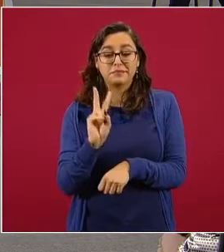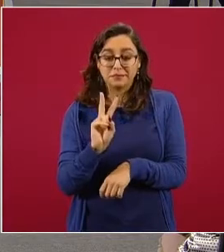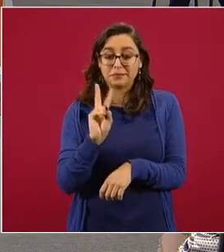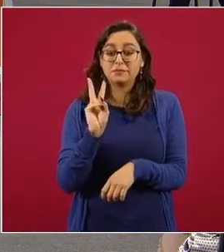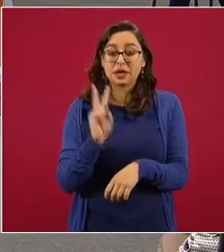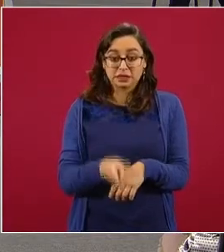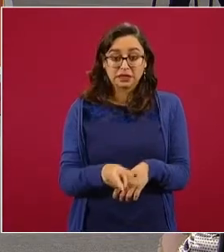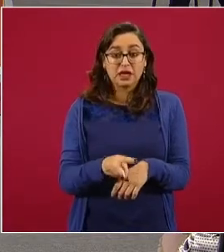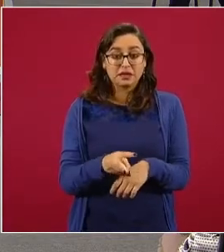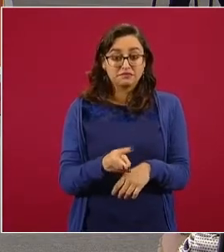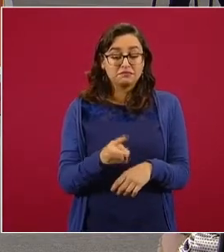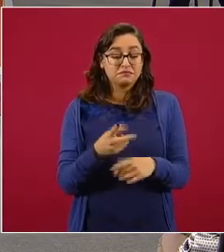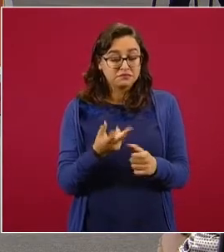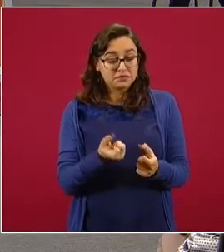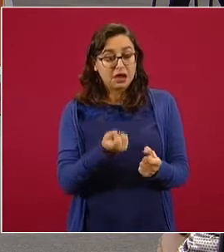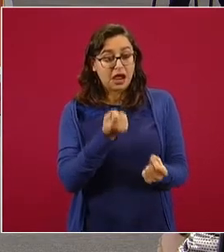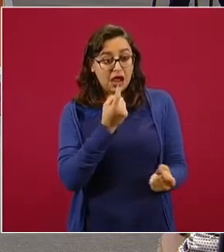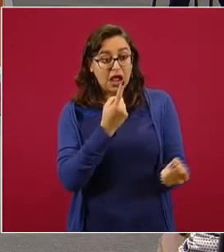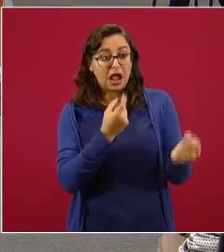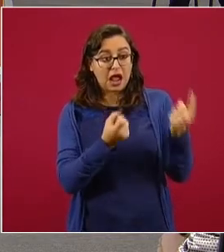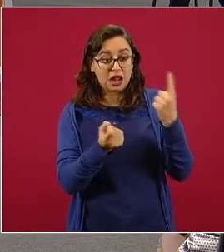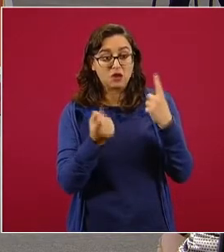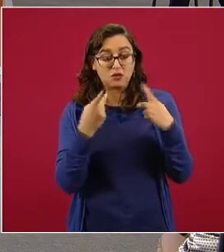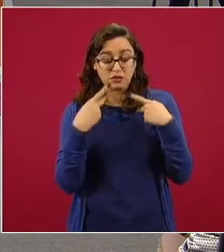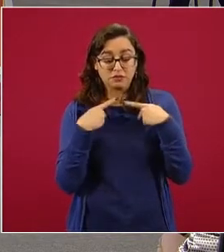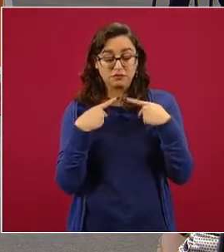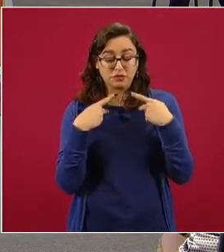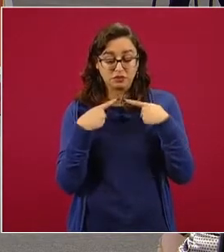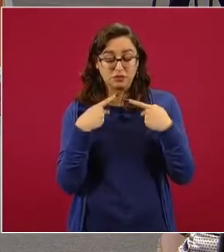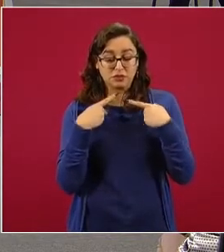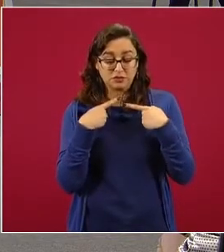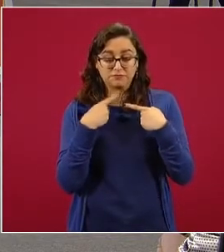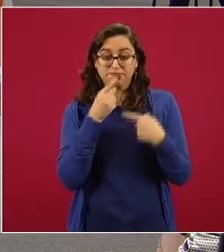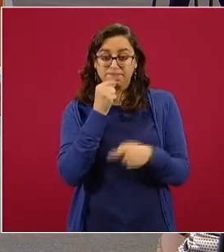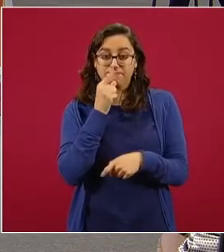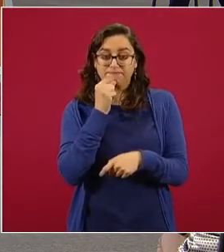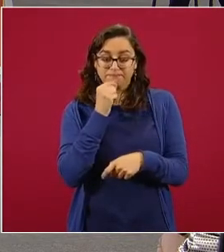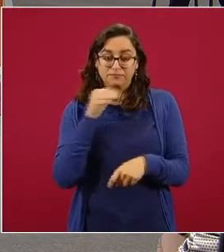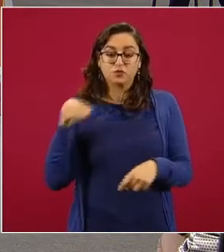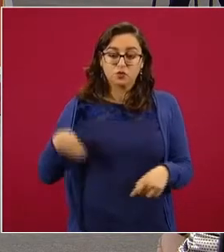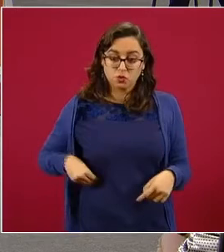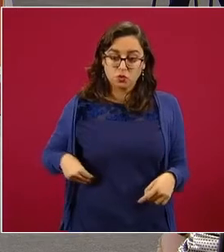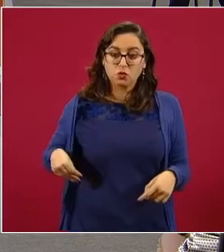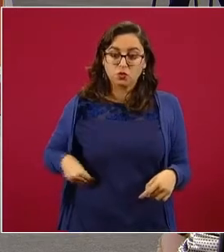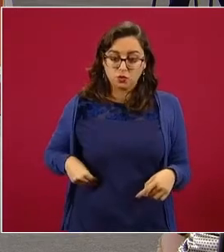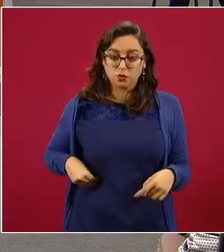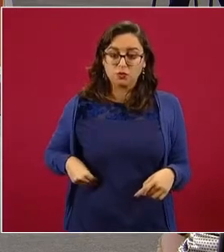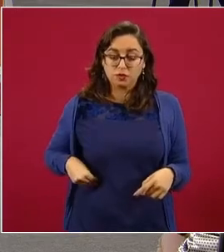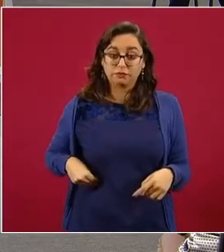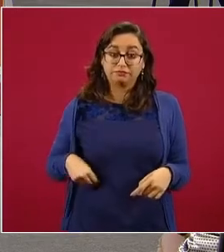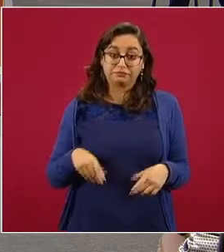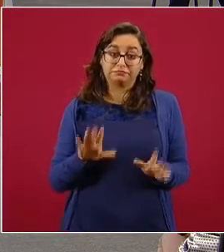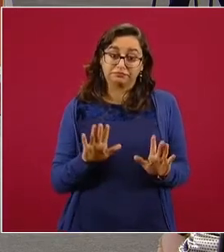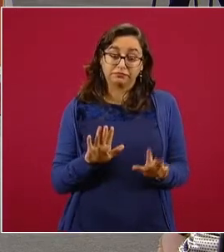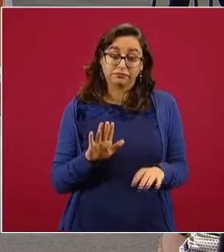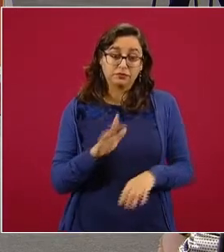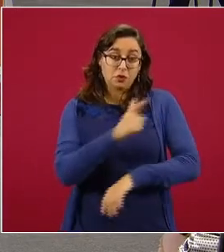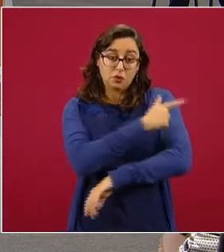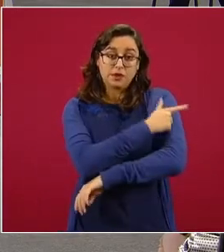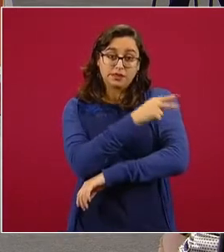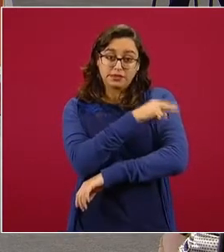de algunos elementos de nuestra institución, está informando la Guardia Nacional. Por lo